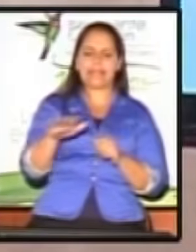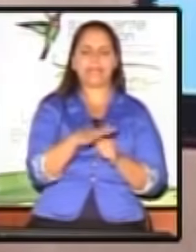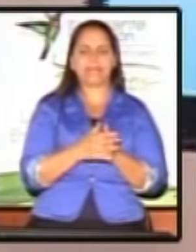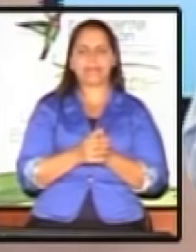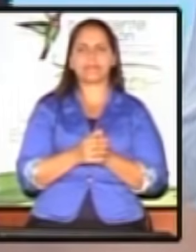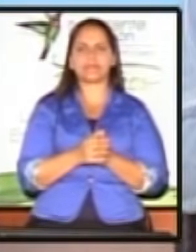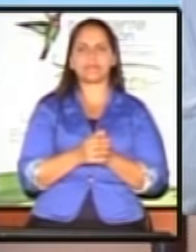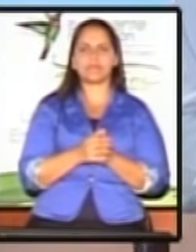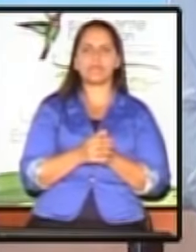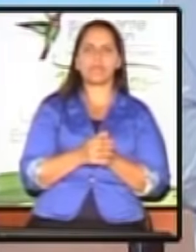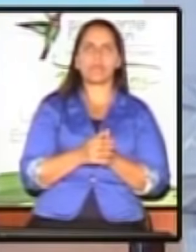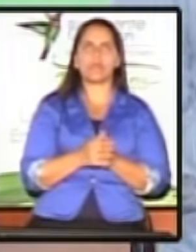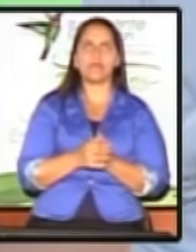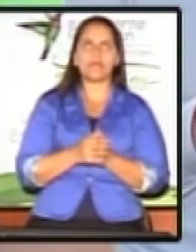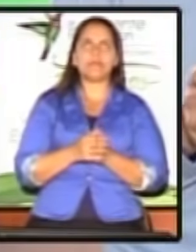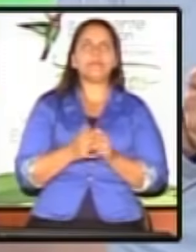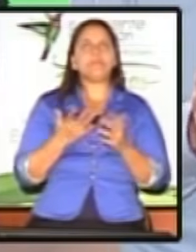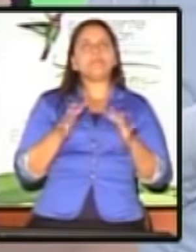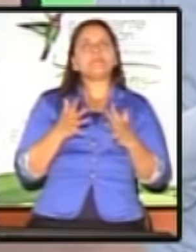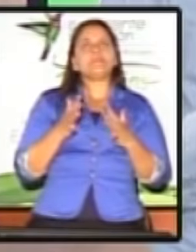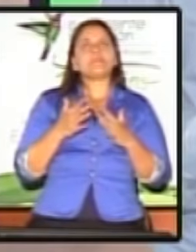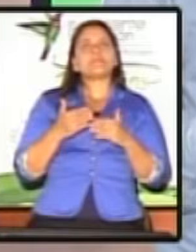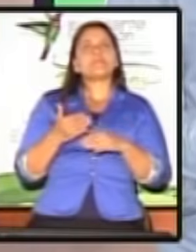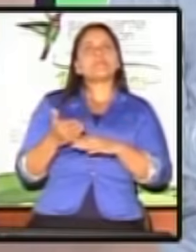unos años, más o menos